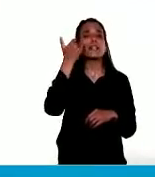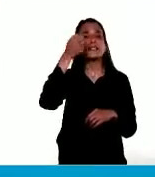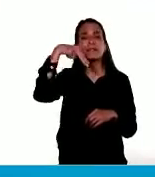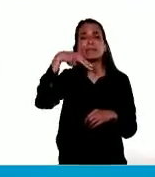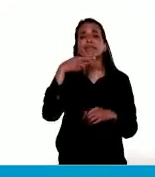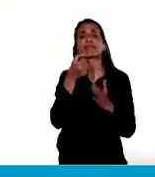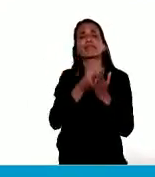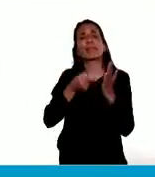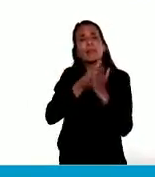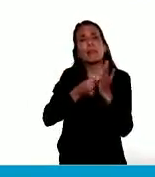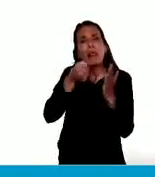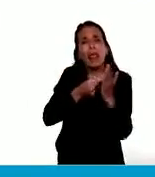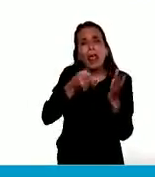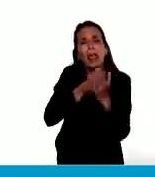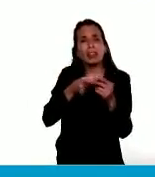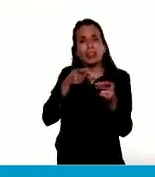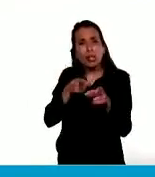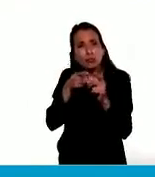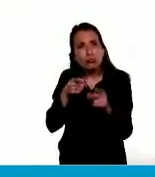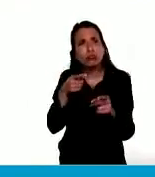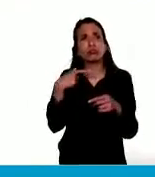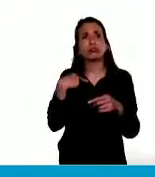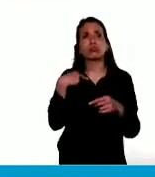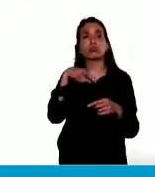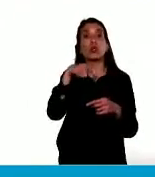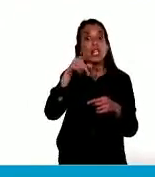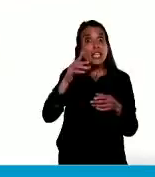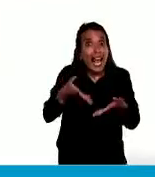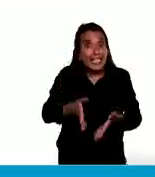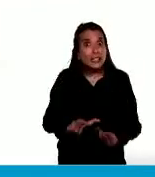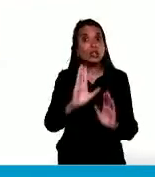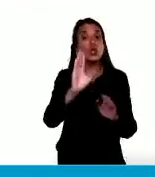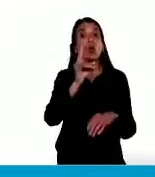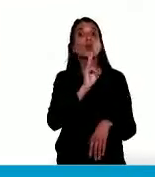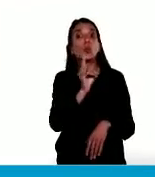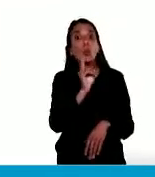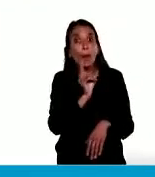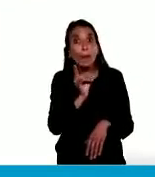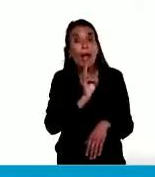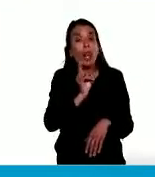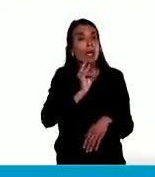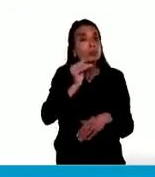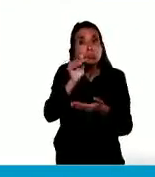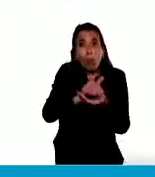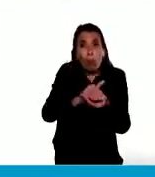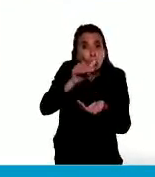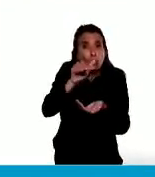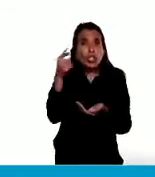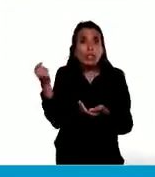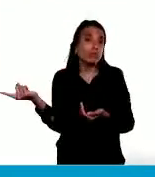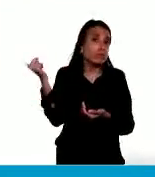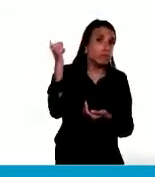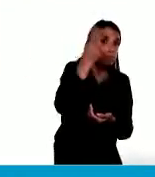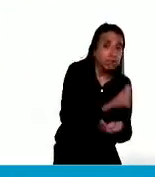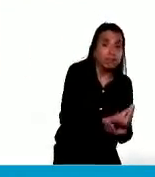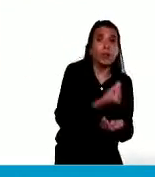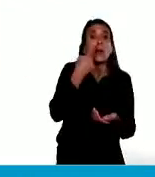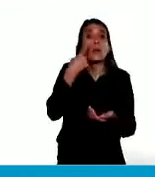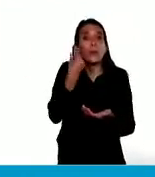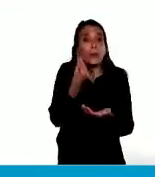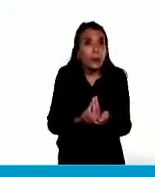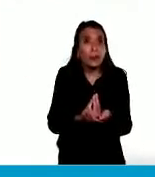derechos humanos. Si bien nació en Tucumán, pero siendo muy chica, se vino a vivir y